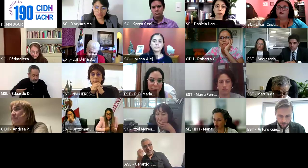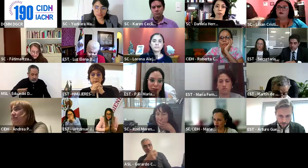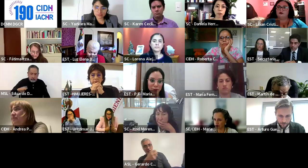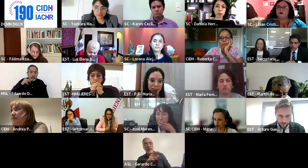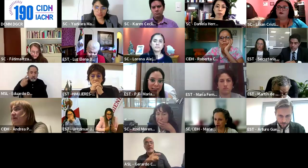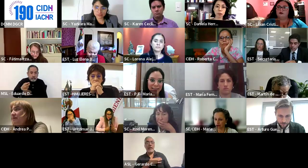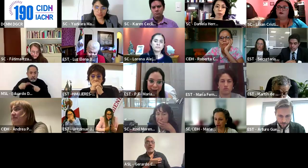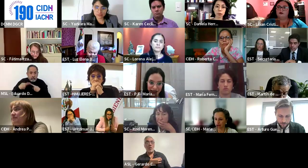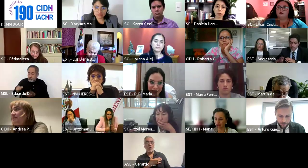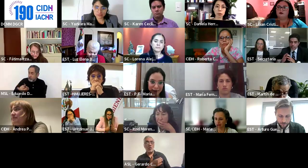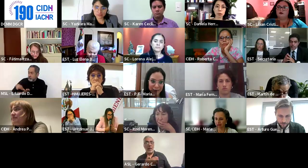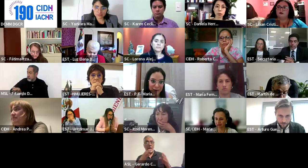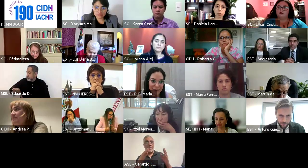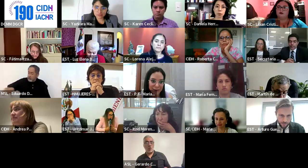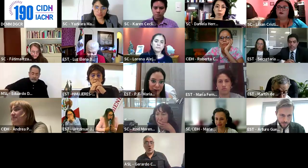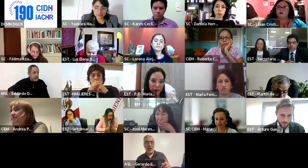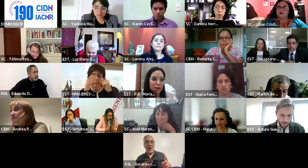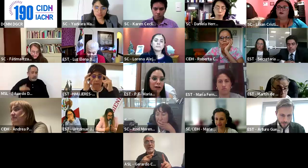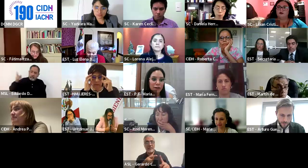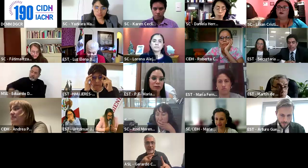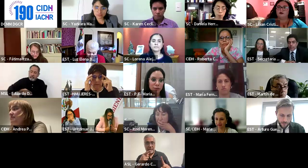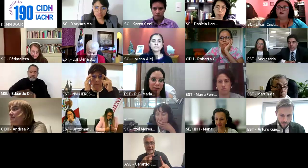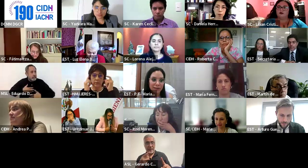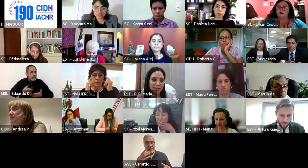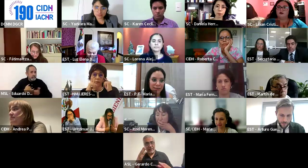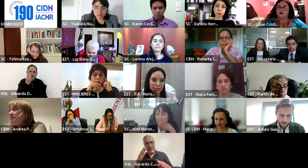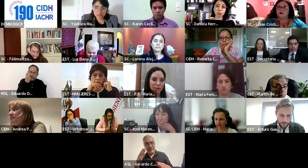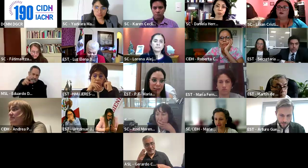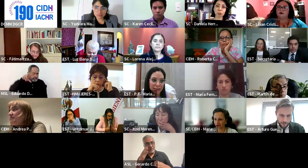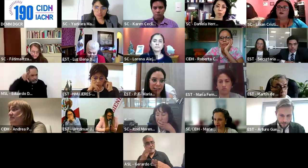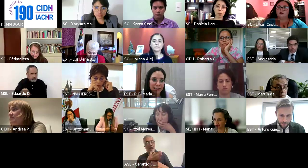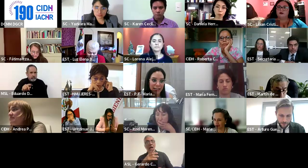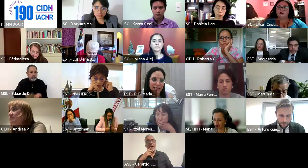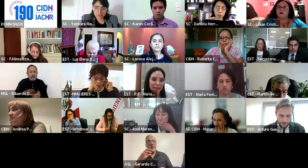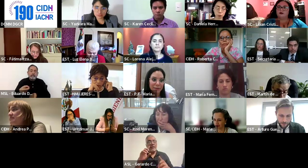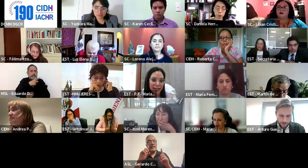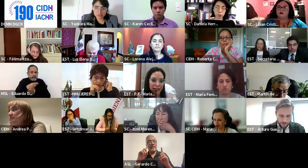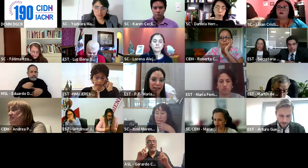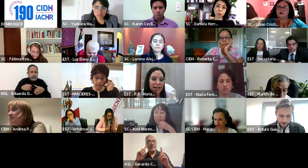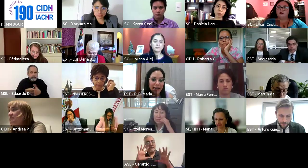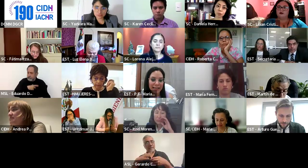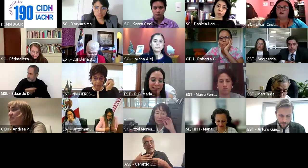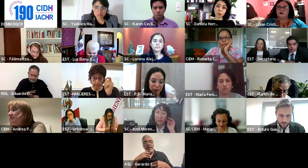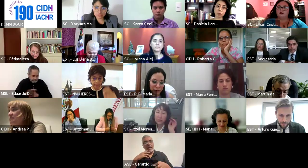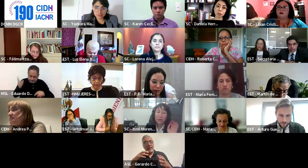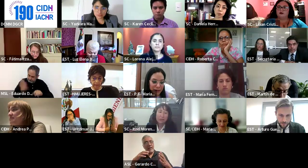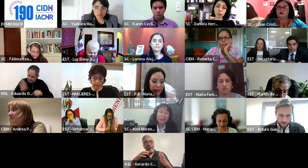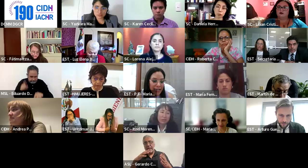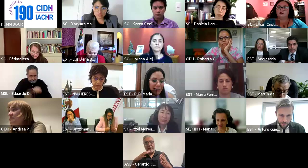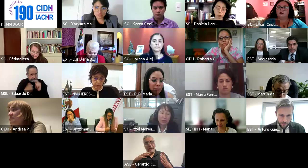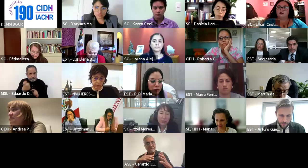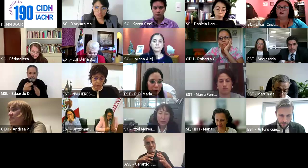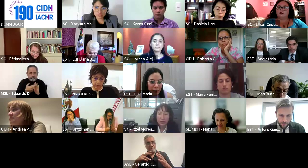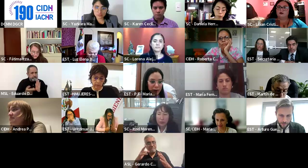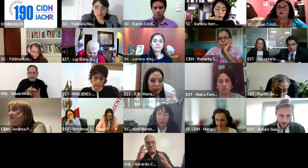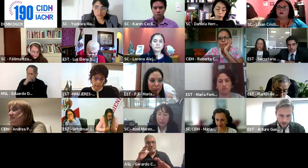voluntad de la persona de cesar ese estado de interdicción, los juzgados de distrito tendrían que desaplicar esta norma.